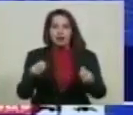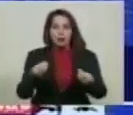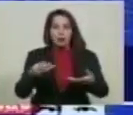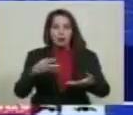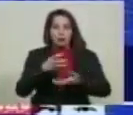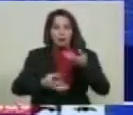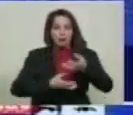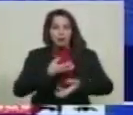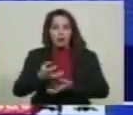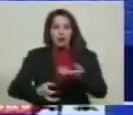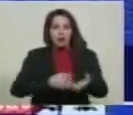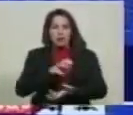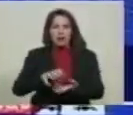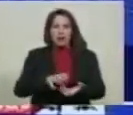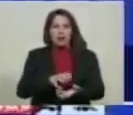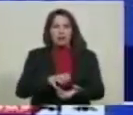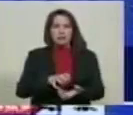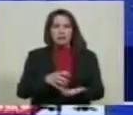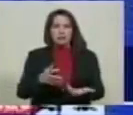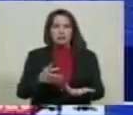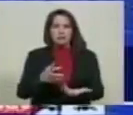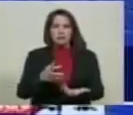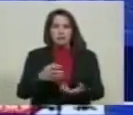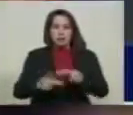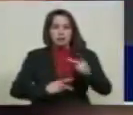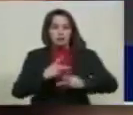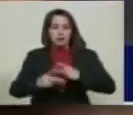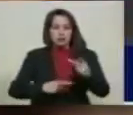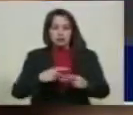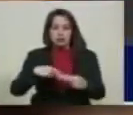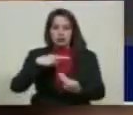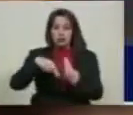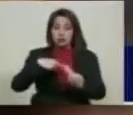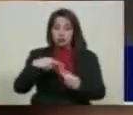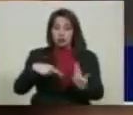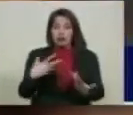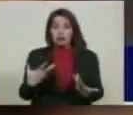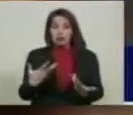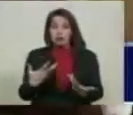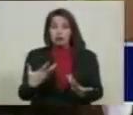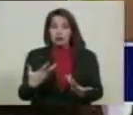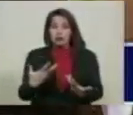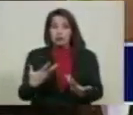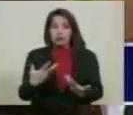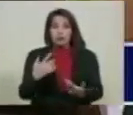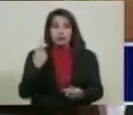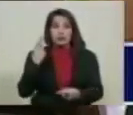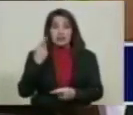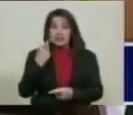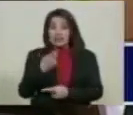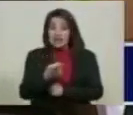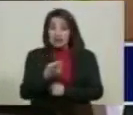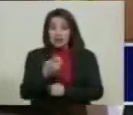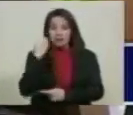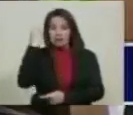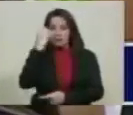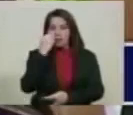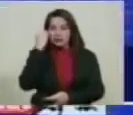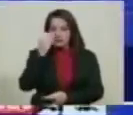revolucionario. Hemos sido y debemos ser siempre los revolucionarios y las